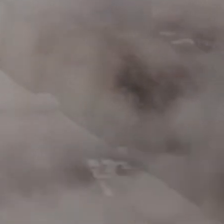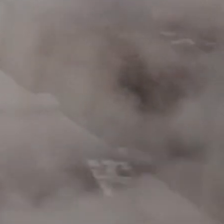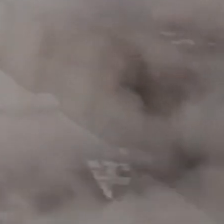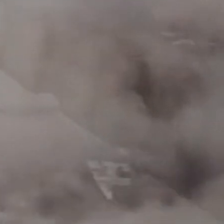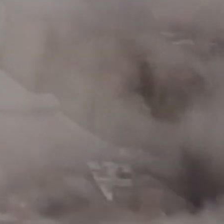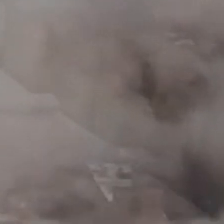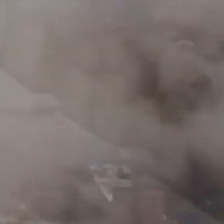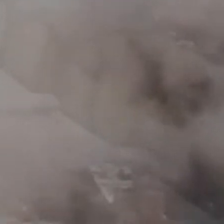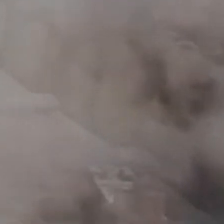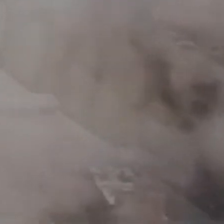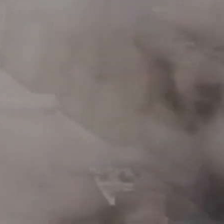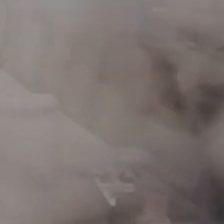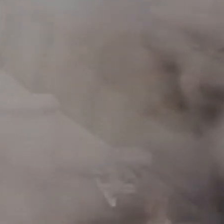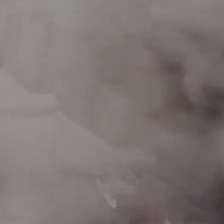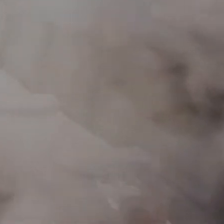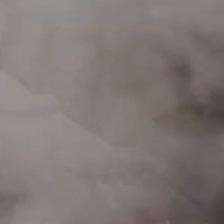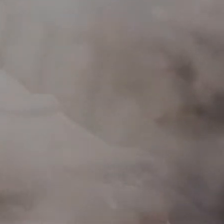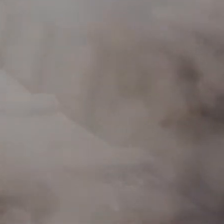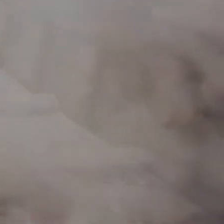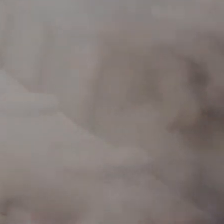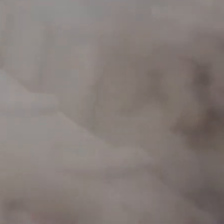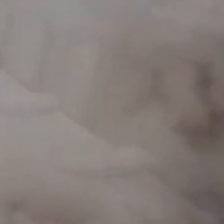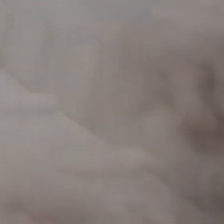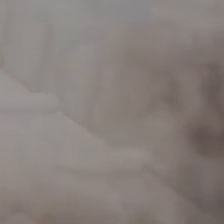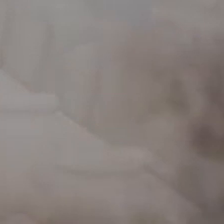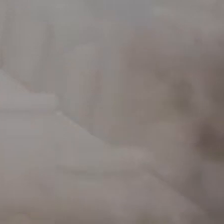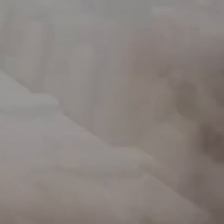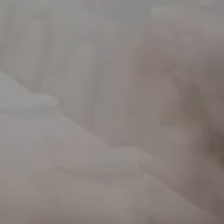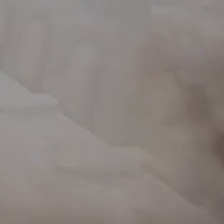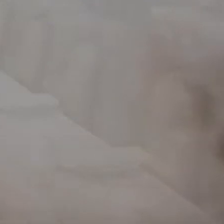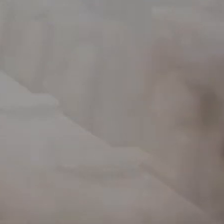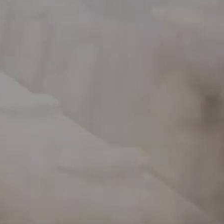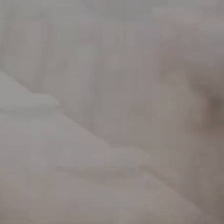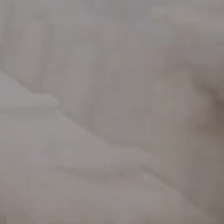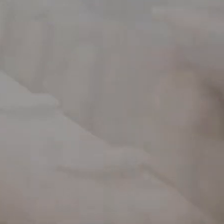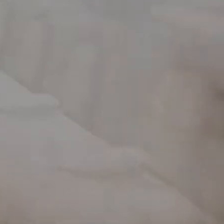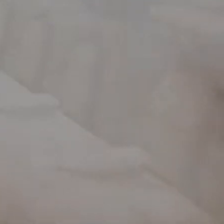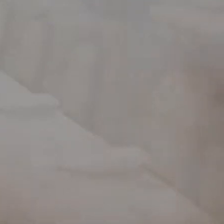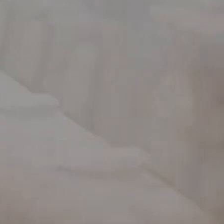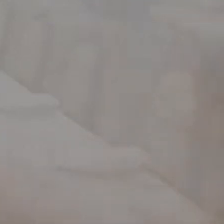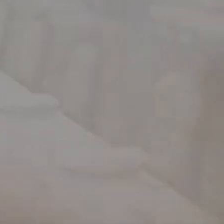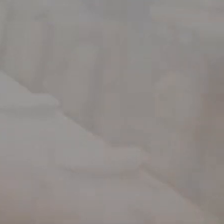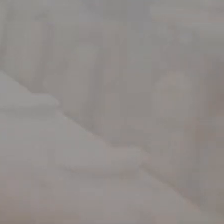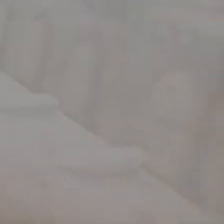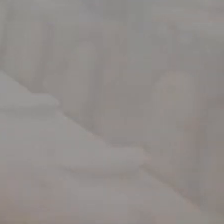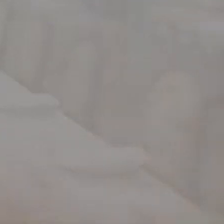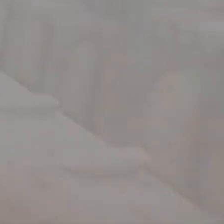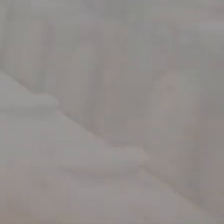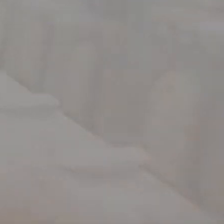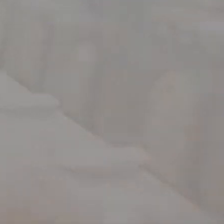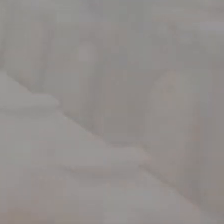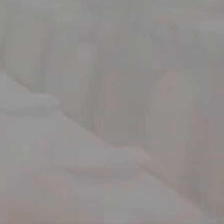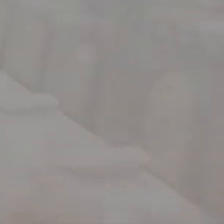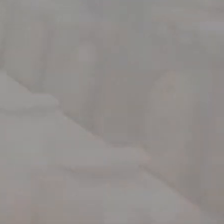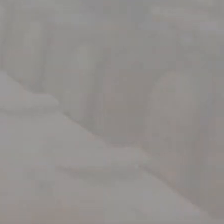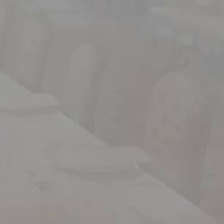valor. Vas a vivir en la casa del rey, vas a comer en la mesa del rey, vas a vestir